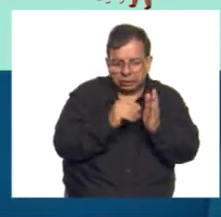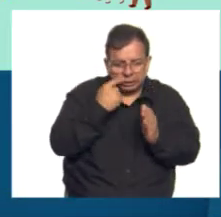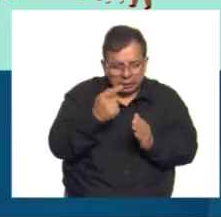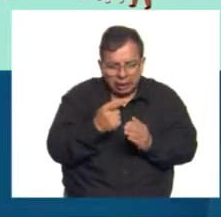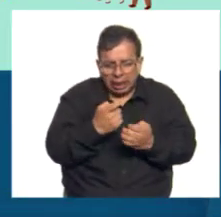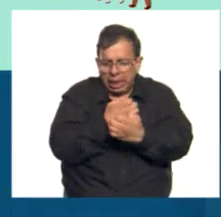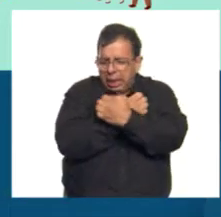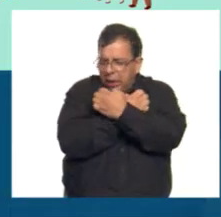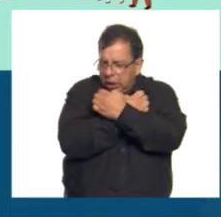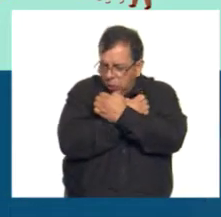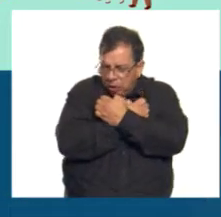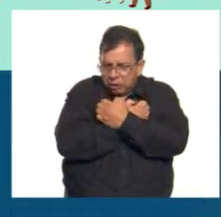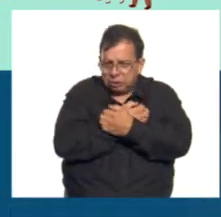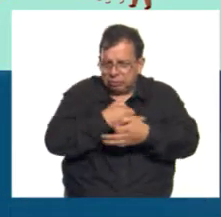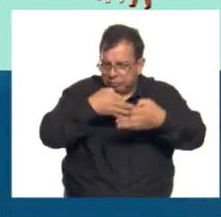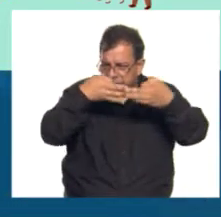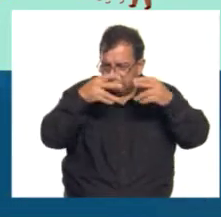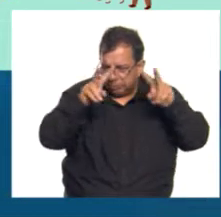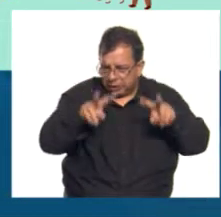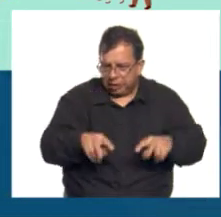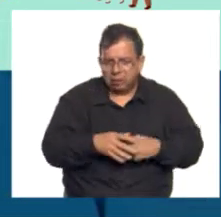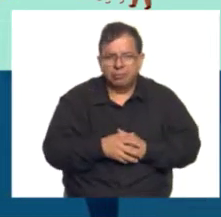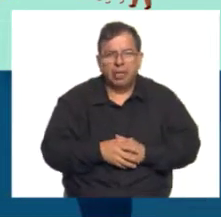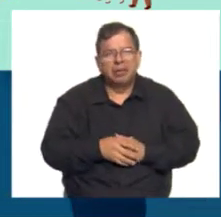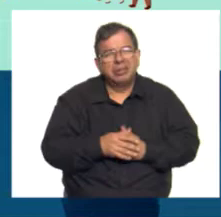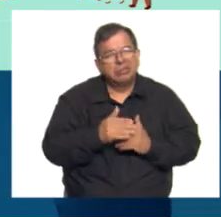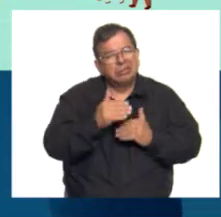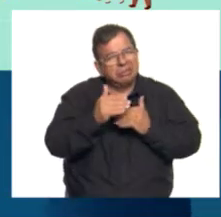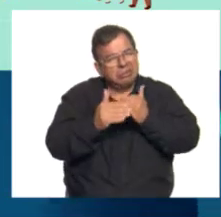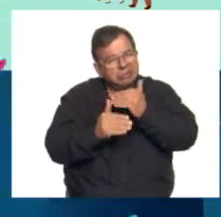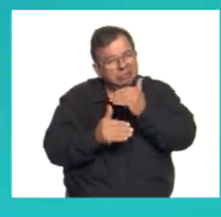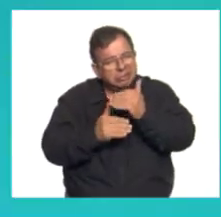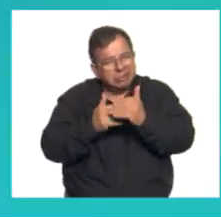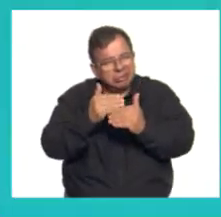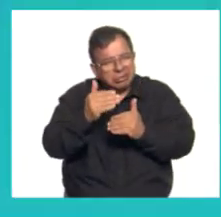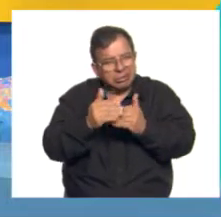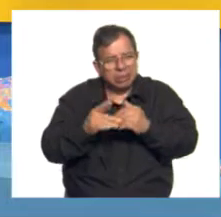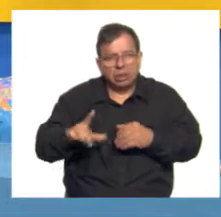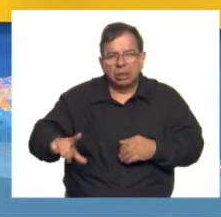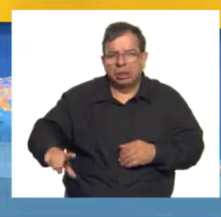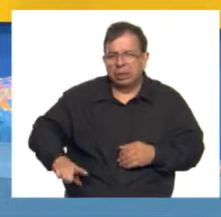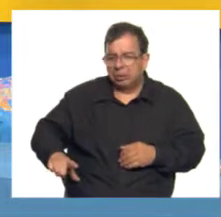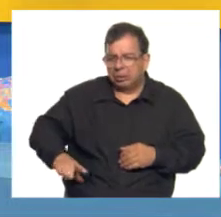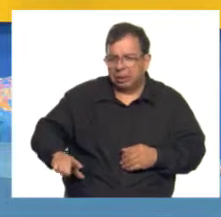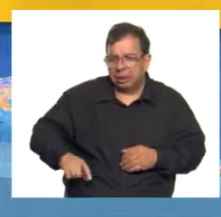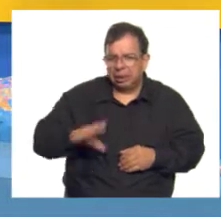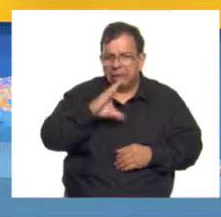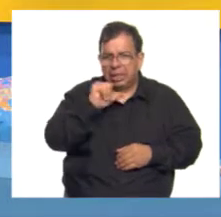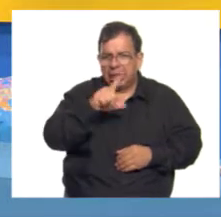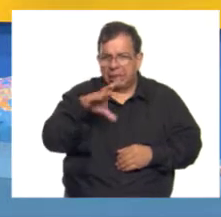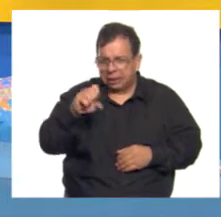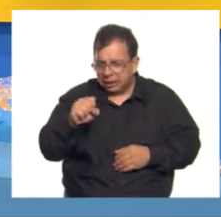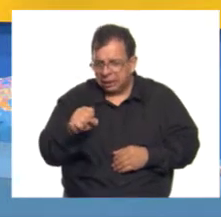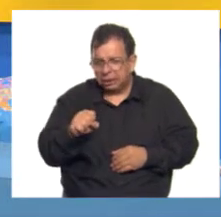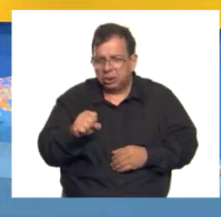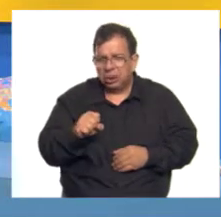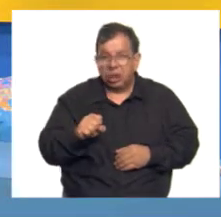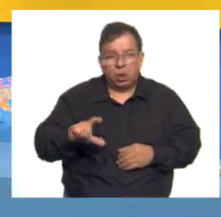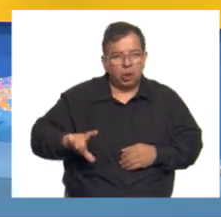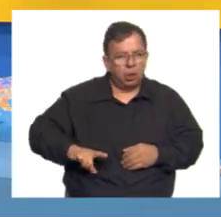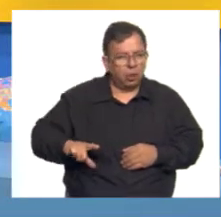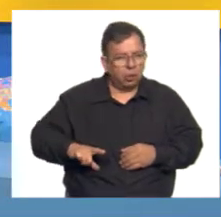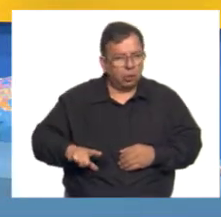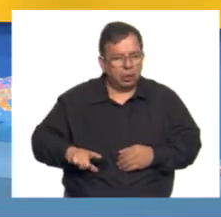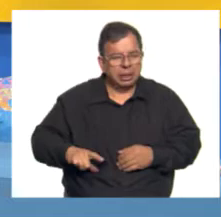la educación. Sin embargo, esto cambió de alguna manera durante el gobierno de Plutarco Elías Calles, porque, bajo su gobierno,